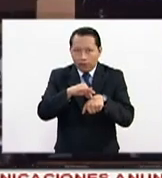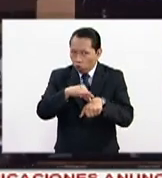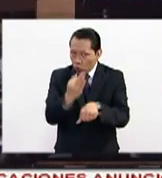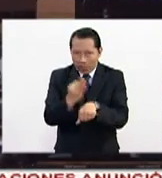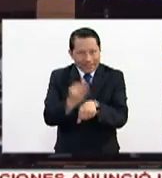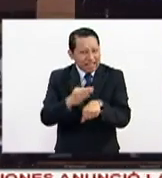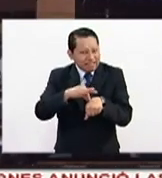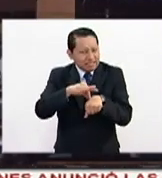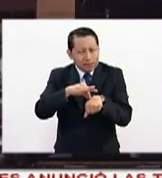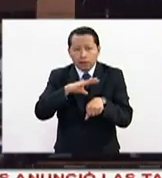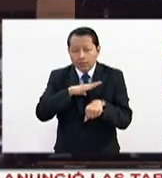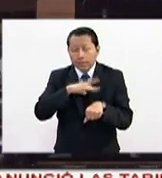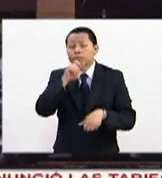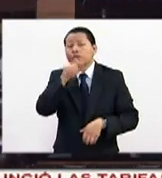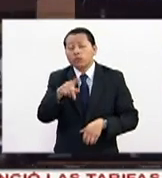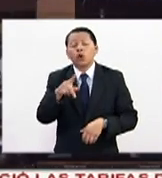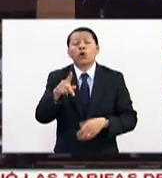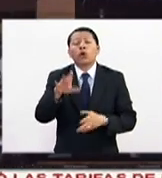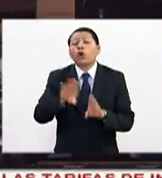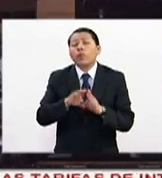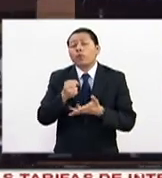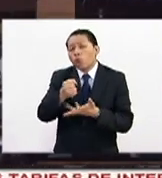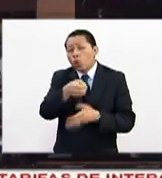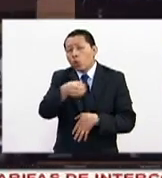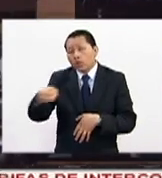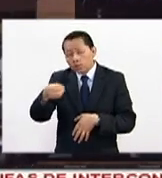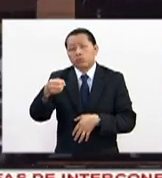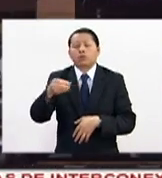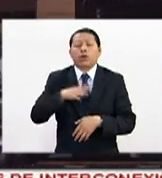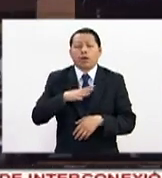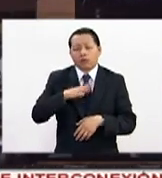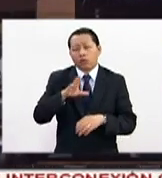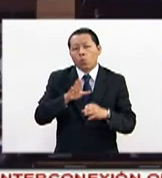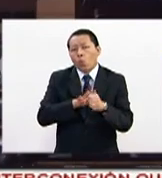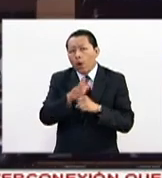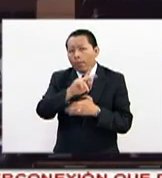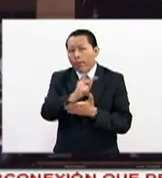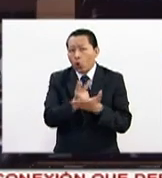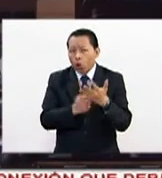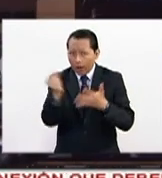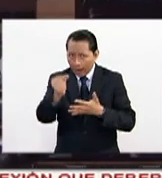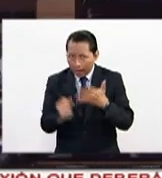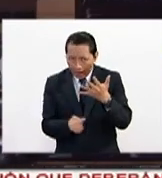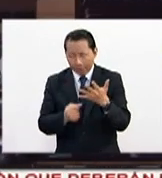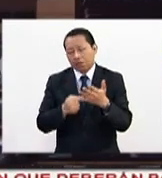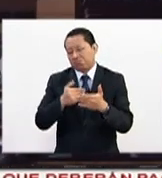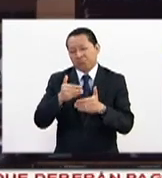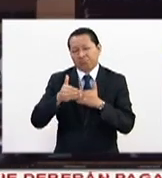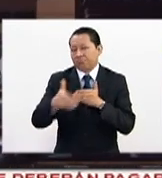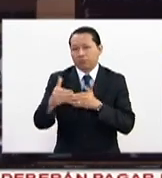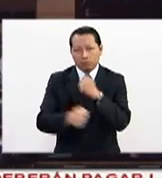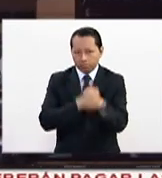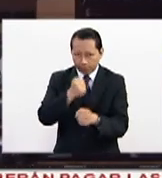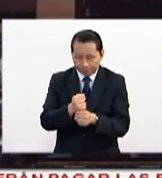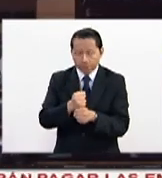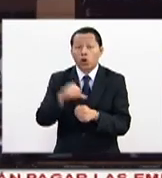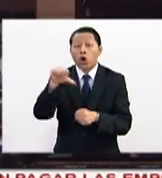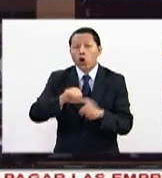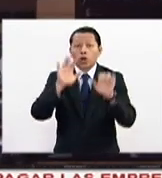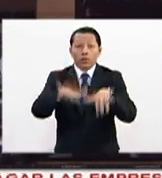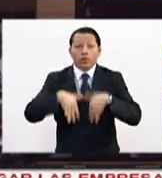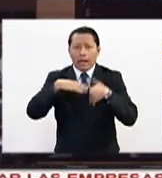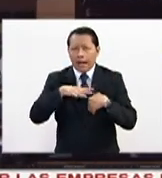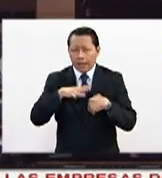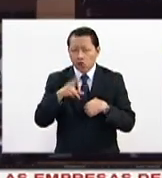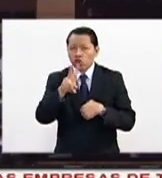se determinará el presupuesto de la organización, la dirección de sus programas y actividades de los próximos años. En la sesión de hoy